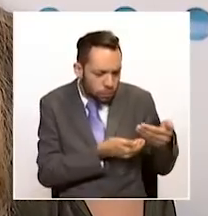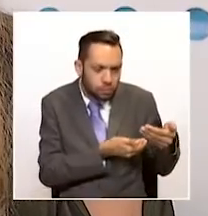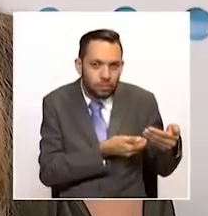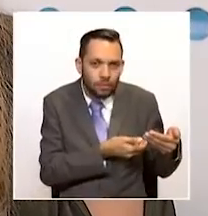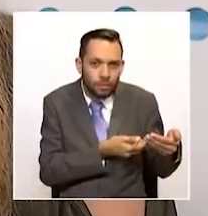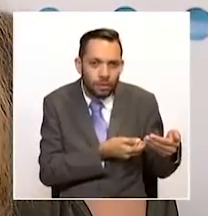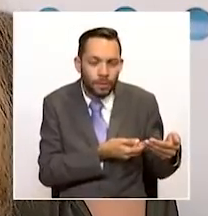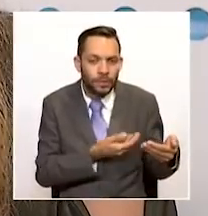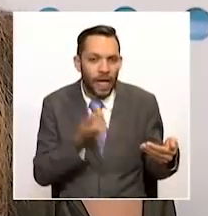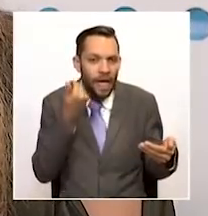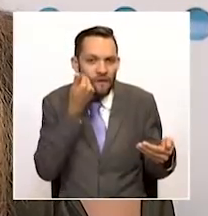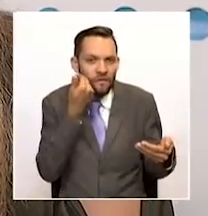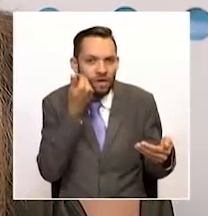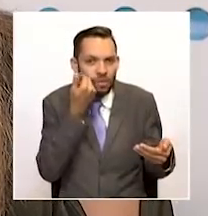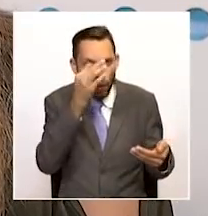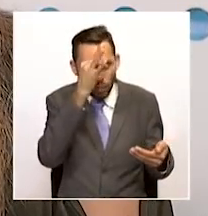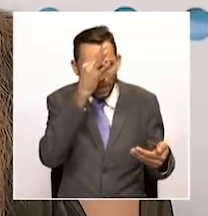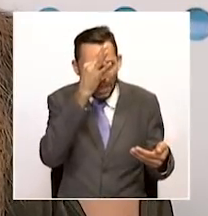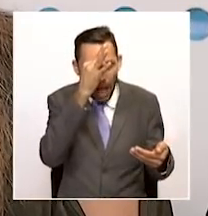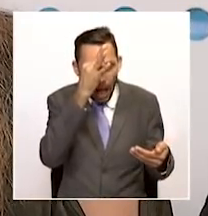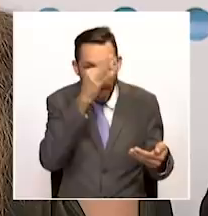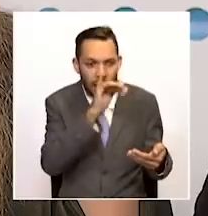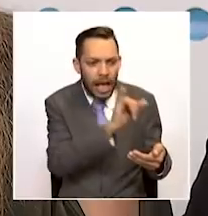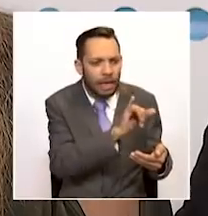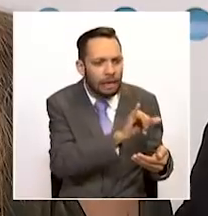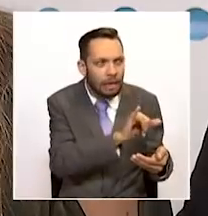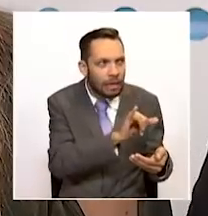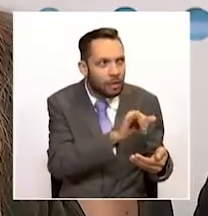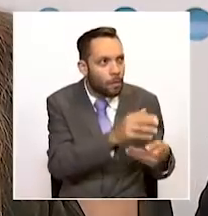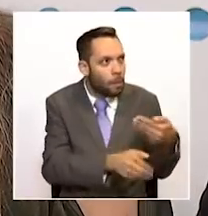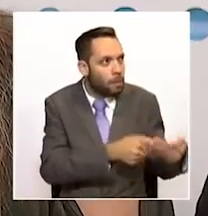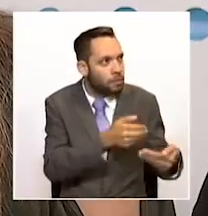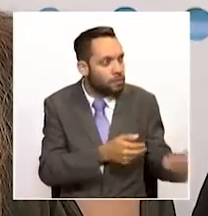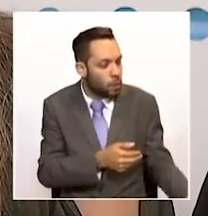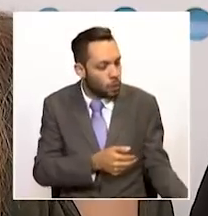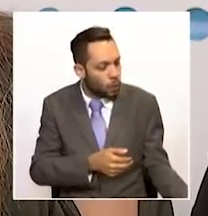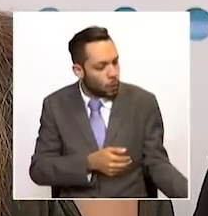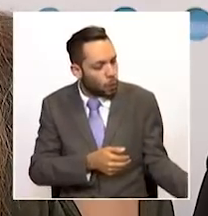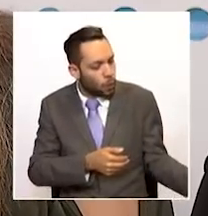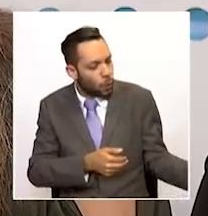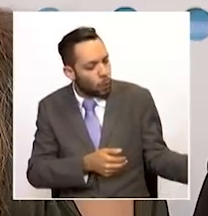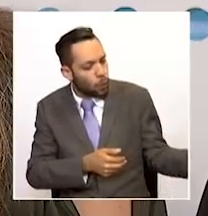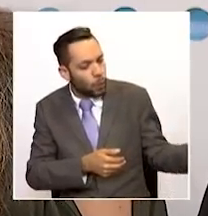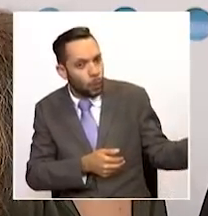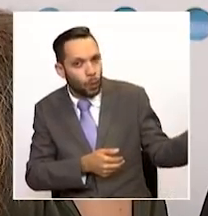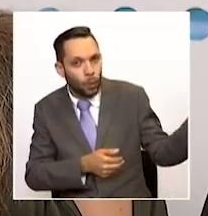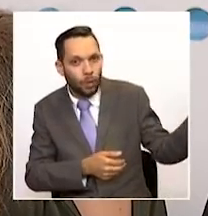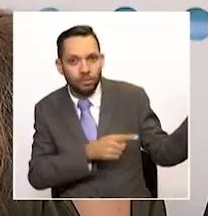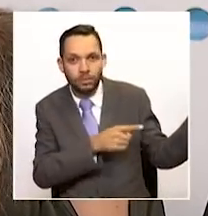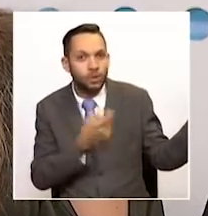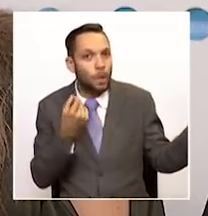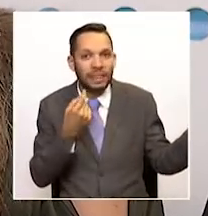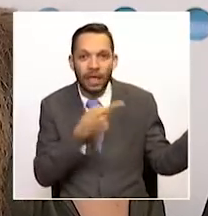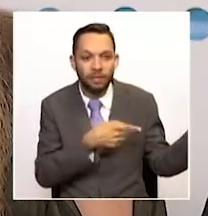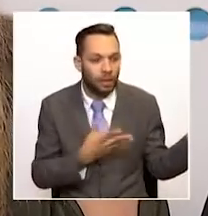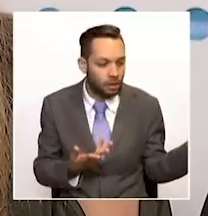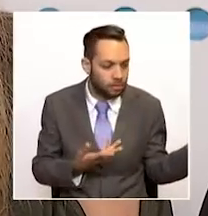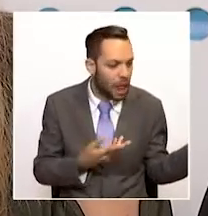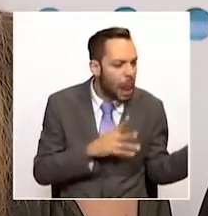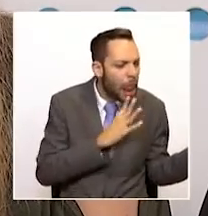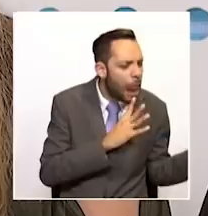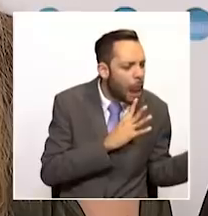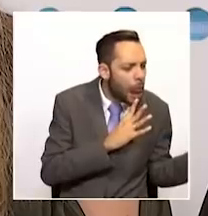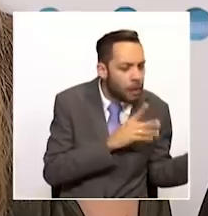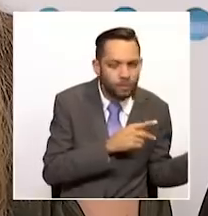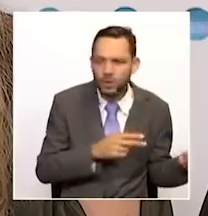hospitalizada ya empezó ella crecer y yo le decía al médico que la niña no escuchaba él decía no eso es